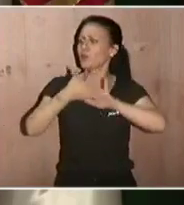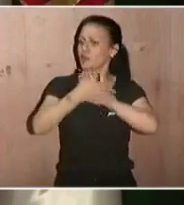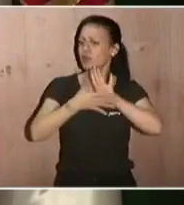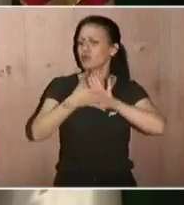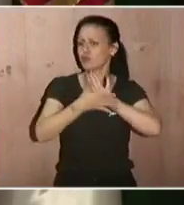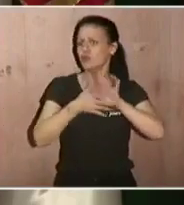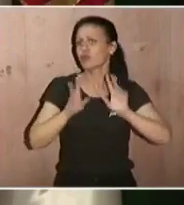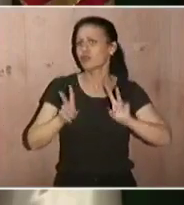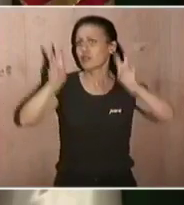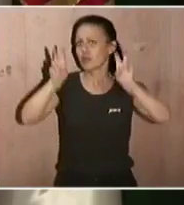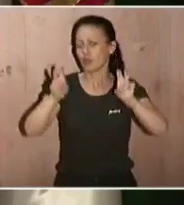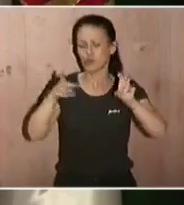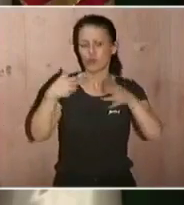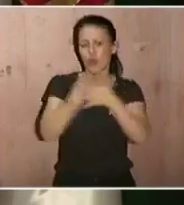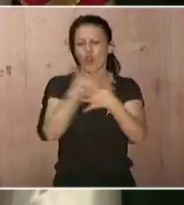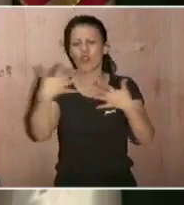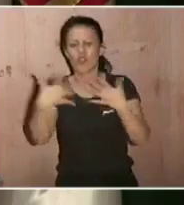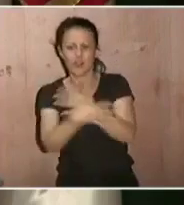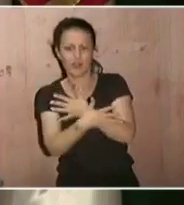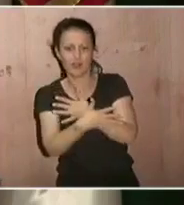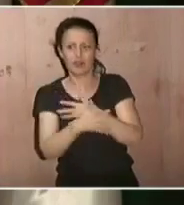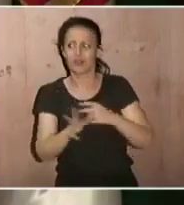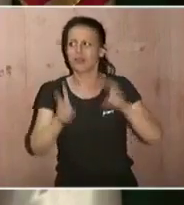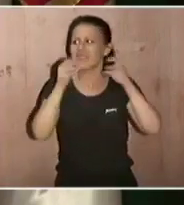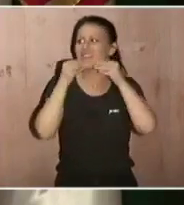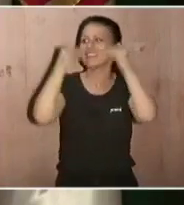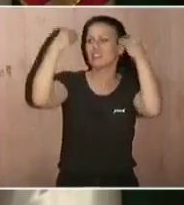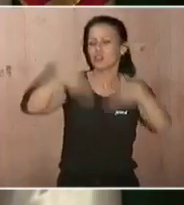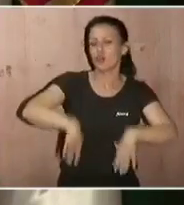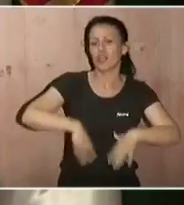tanto contradictorio, porque se titula